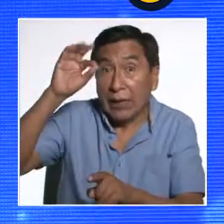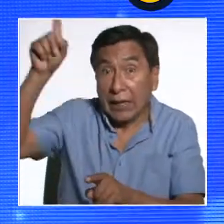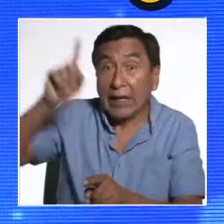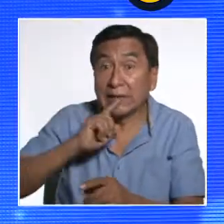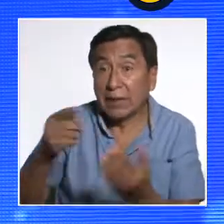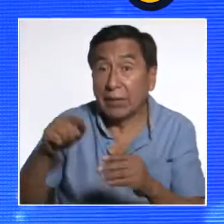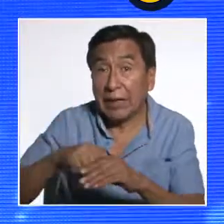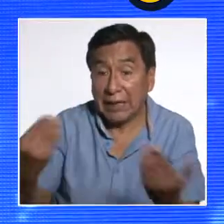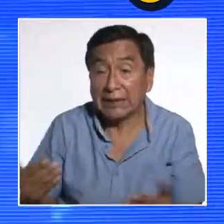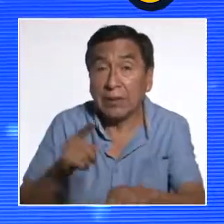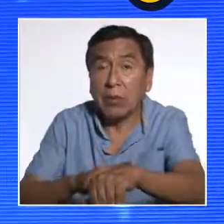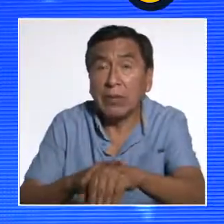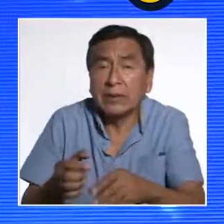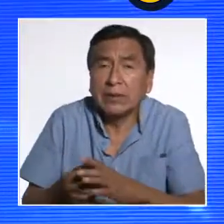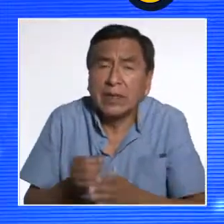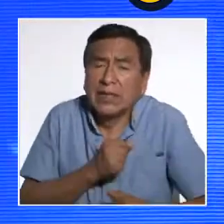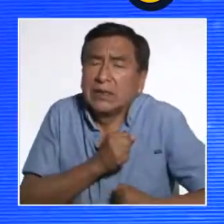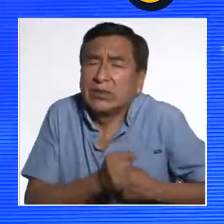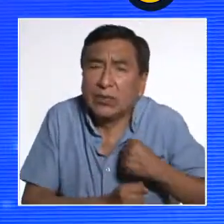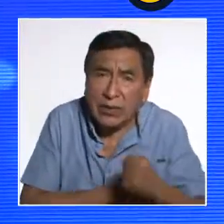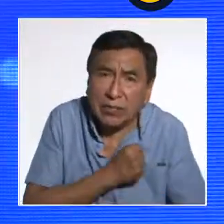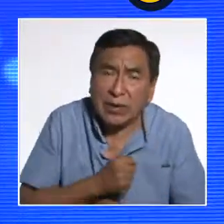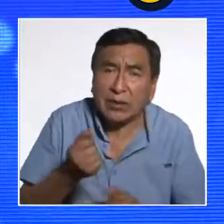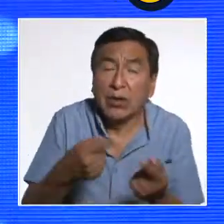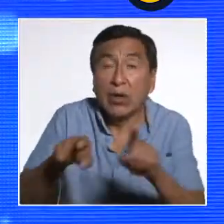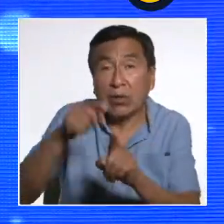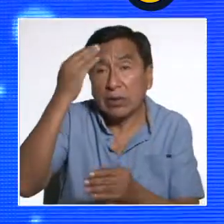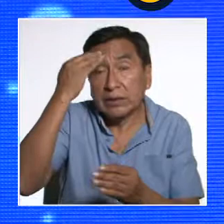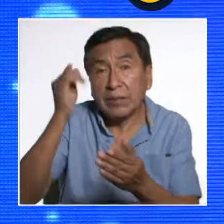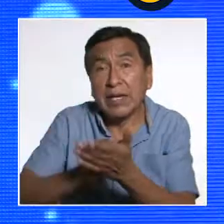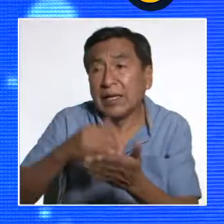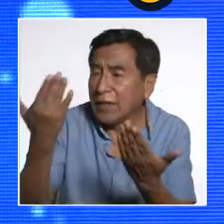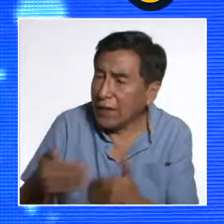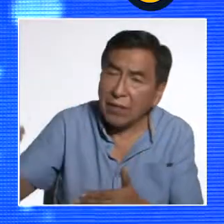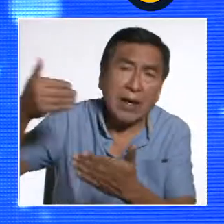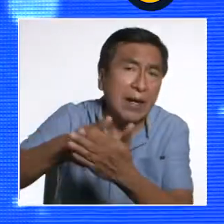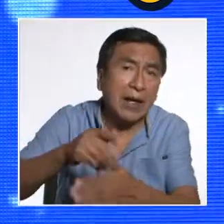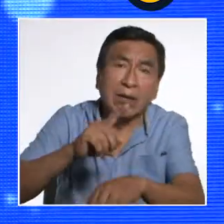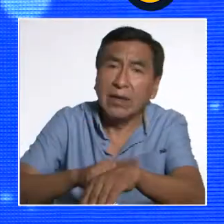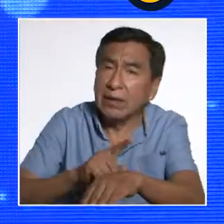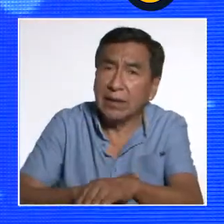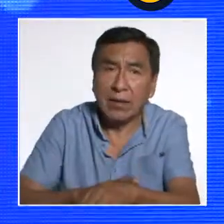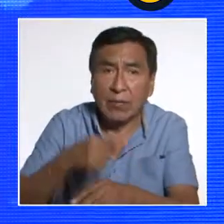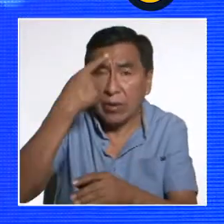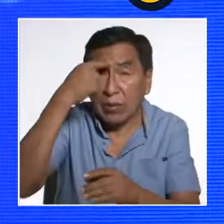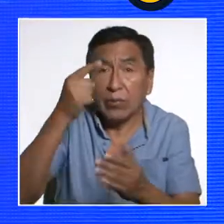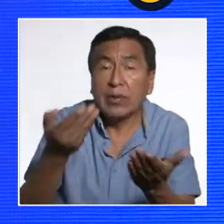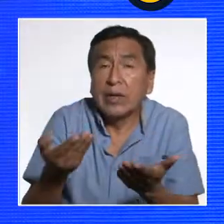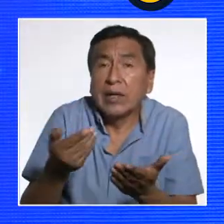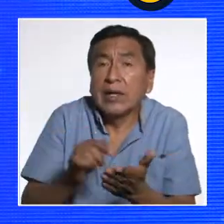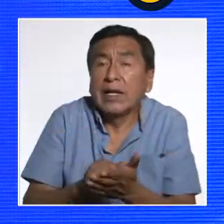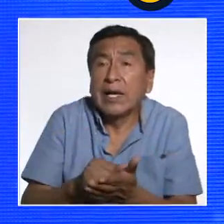en este momento de agonía, cuando Él sabía que había llegado el tiempo por el cual